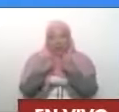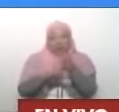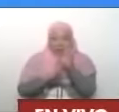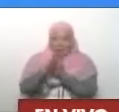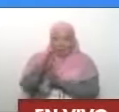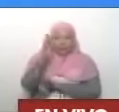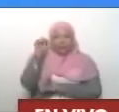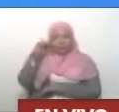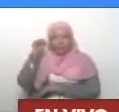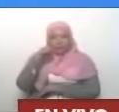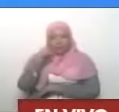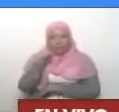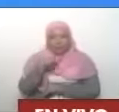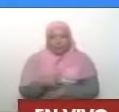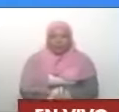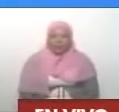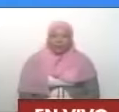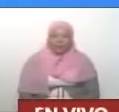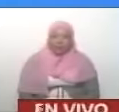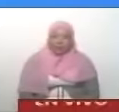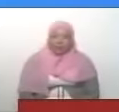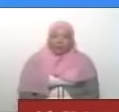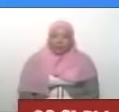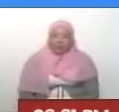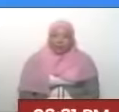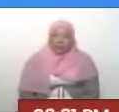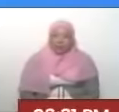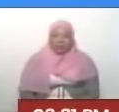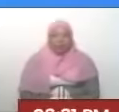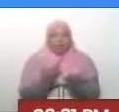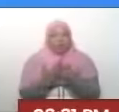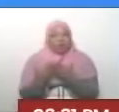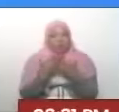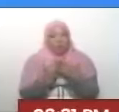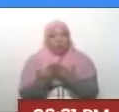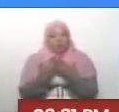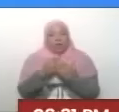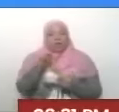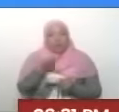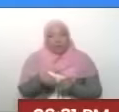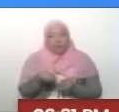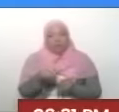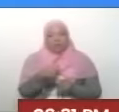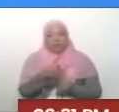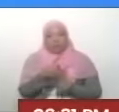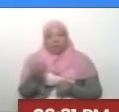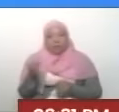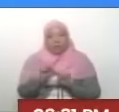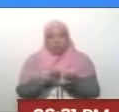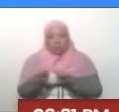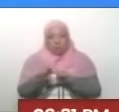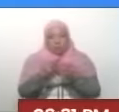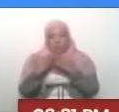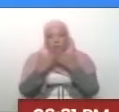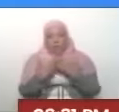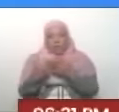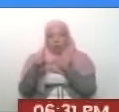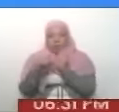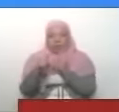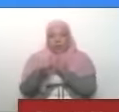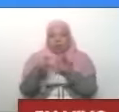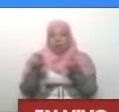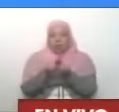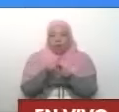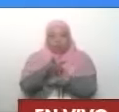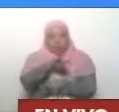Y estuviste en la dirección estudiantil. Correcto, presidente. Tanto en el movimiento estudiantil liceísta como en el